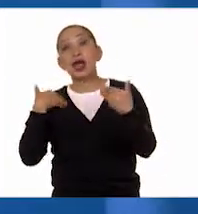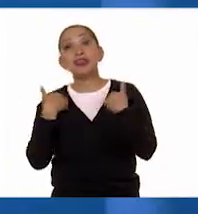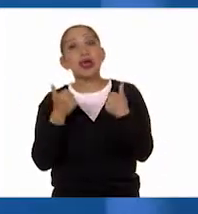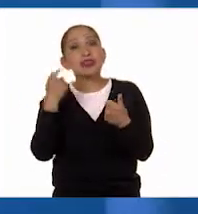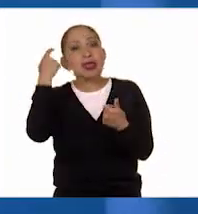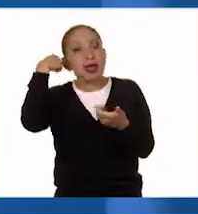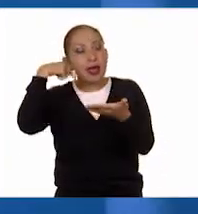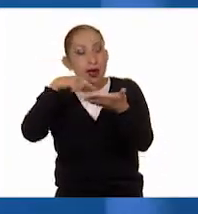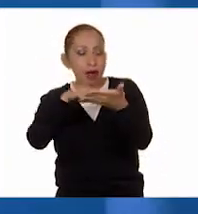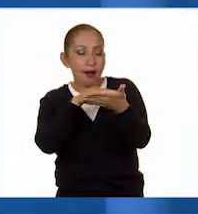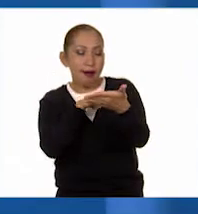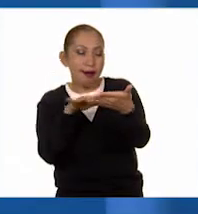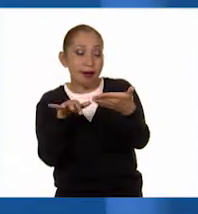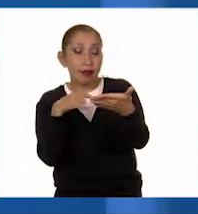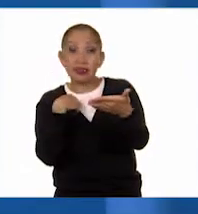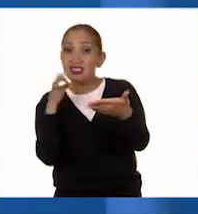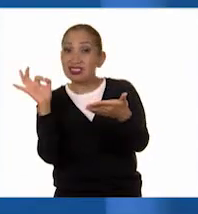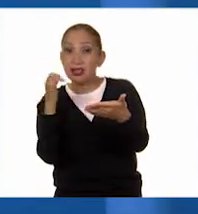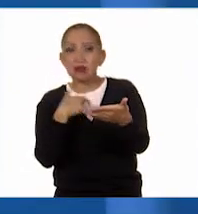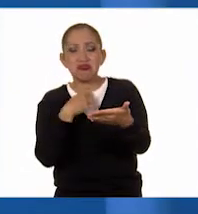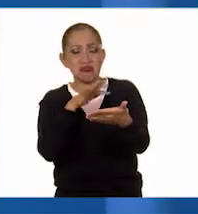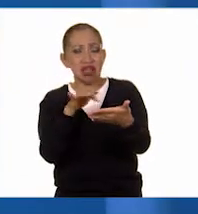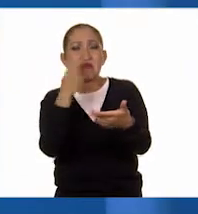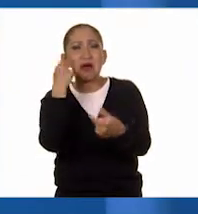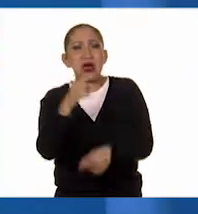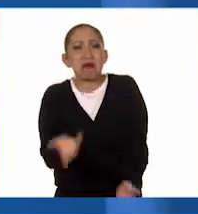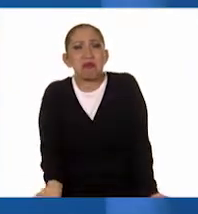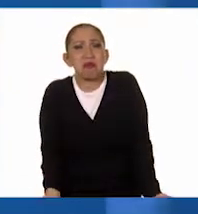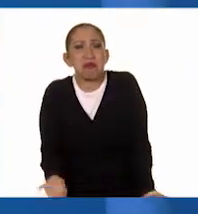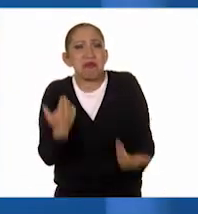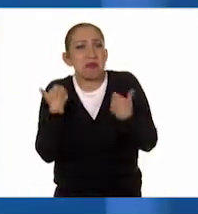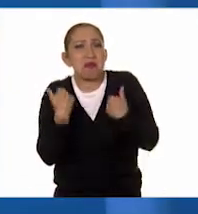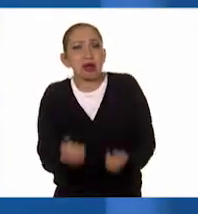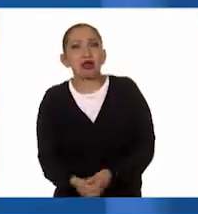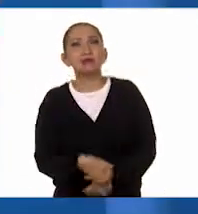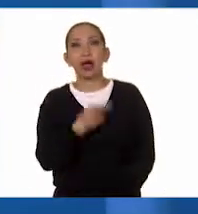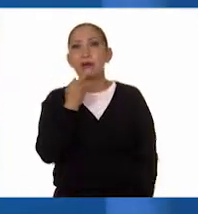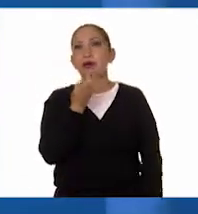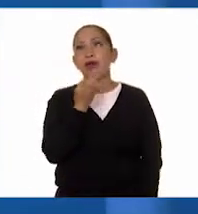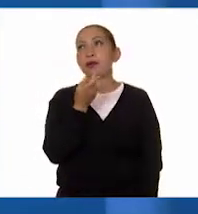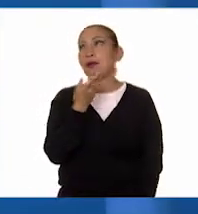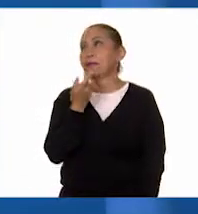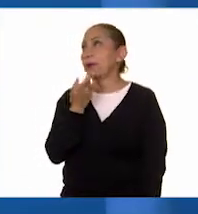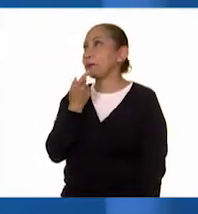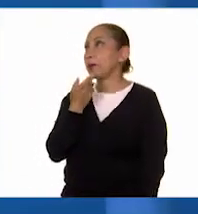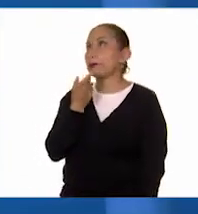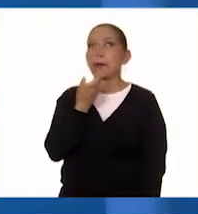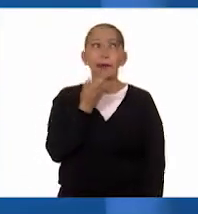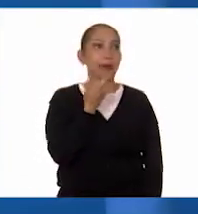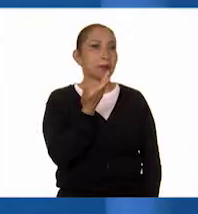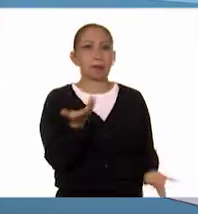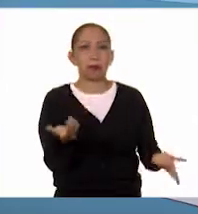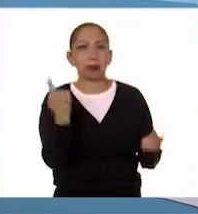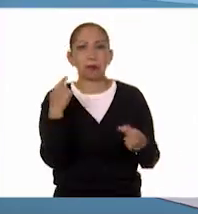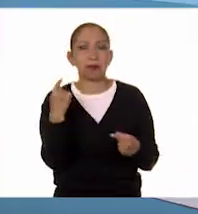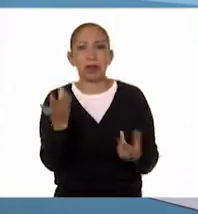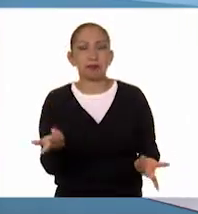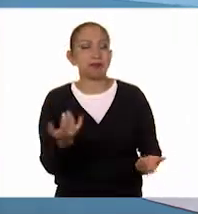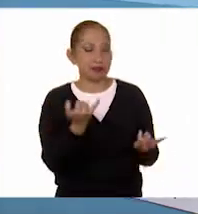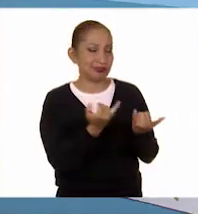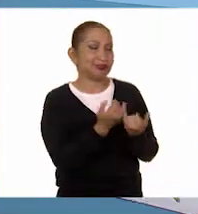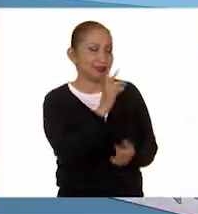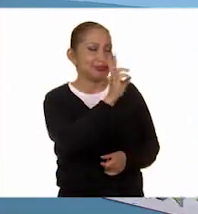lo contrario, ¿qué sentido tiene leer, verdad? Sería como hablarle al vacío sin pensar. Así es,